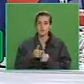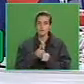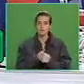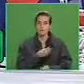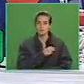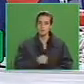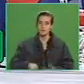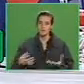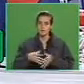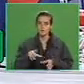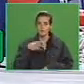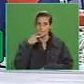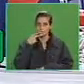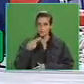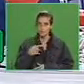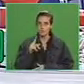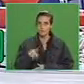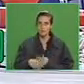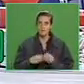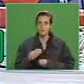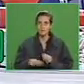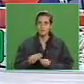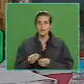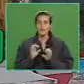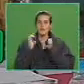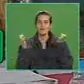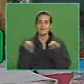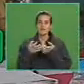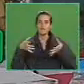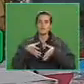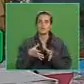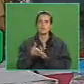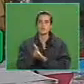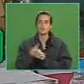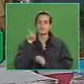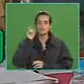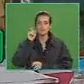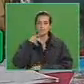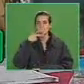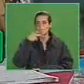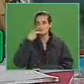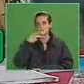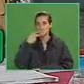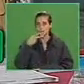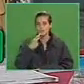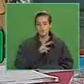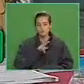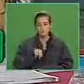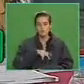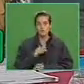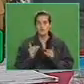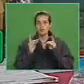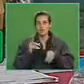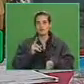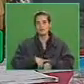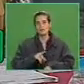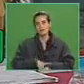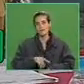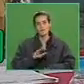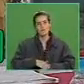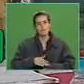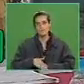vicepresidente del partido. Conformar entonces un equipo colectivo de la formación política y nosotros dedicarle tiempo,